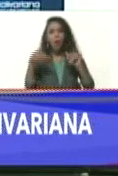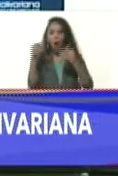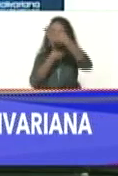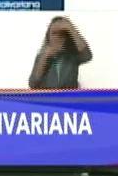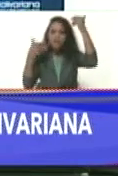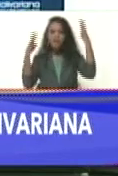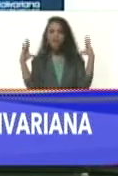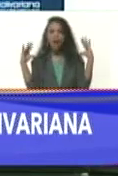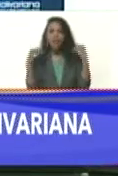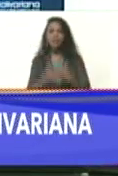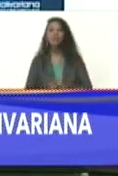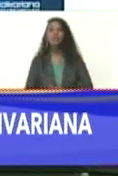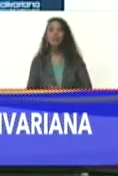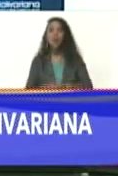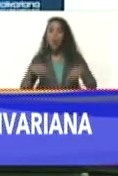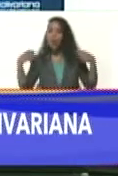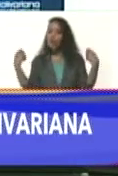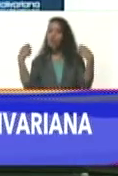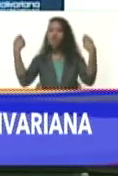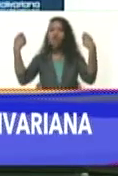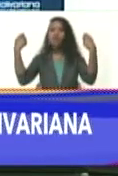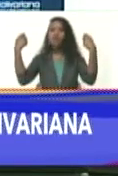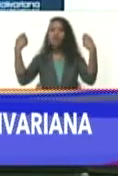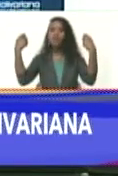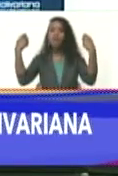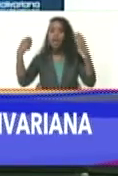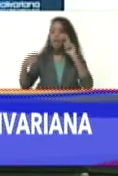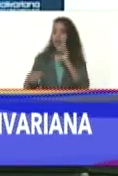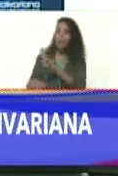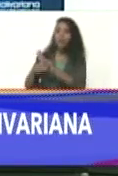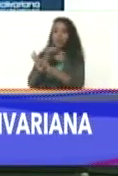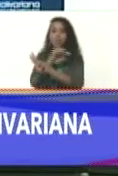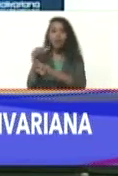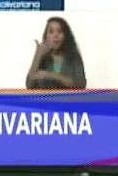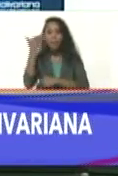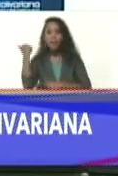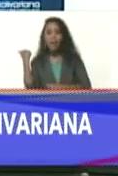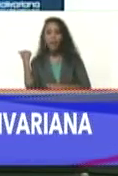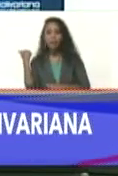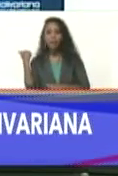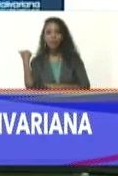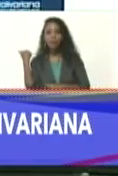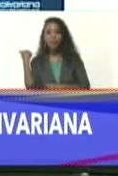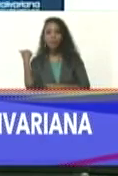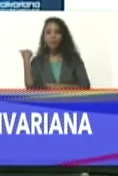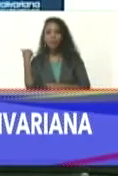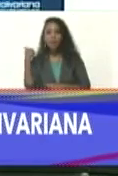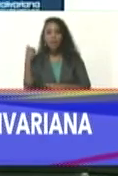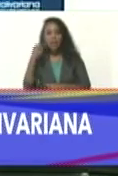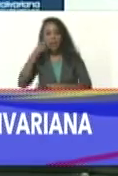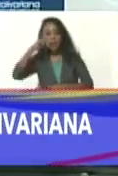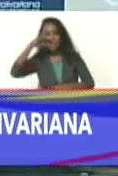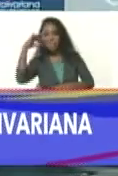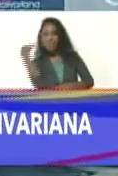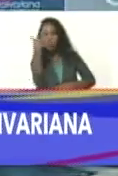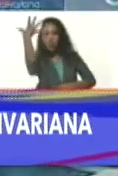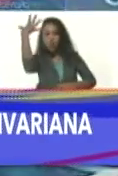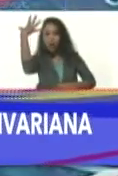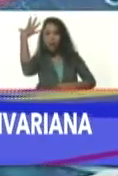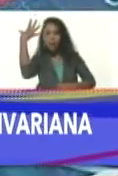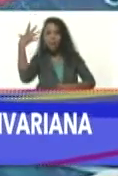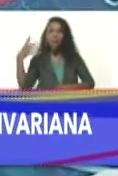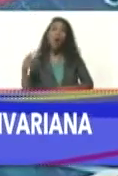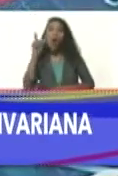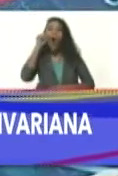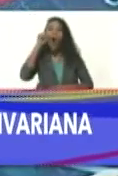Una campaña donde vimos la semana pasada a la basura de Luis Almagro,